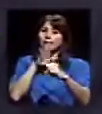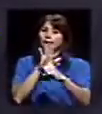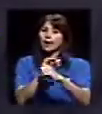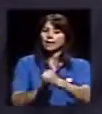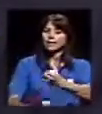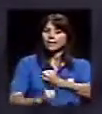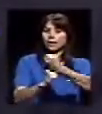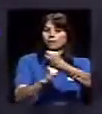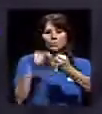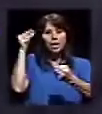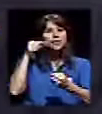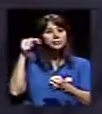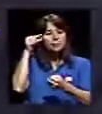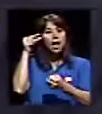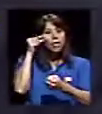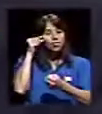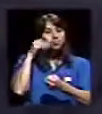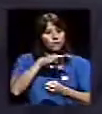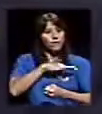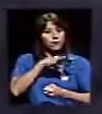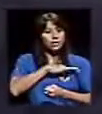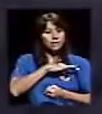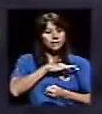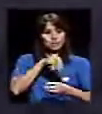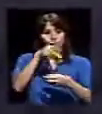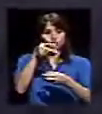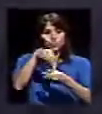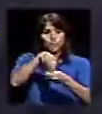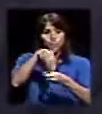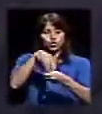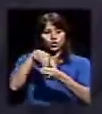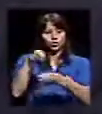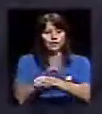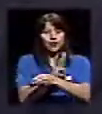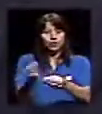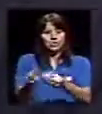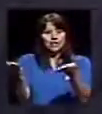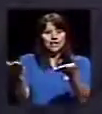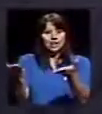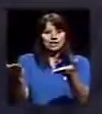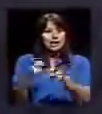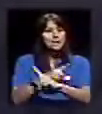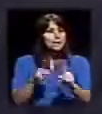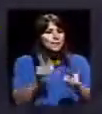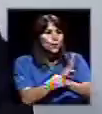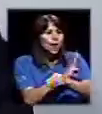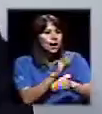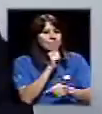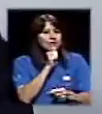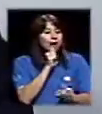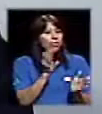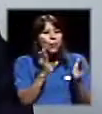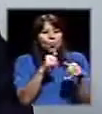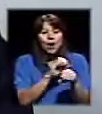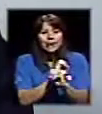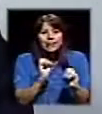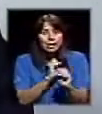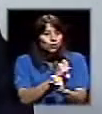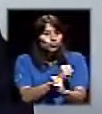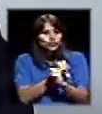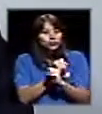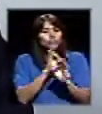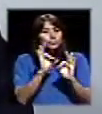de los depósitos de los bancos estatales, mas sin embargo la banca privada no tiene ningún tipo de